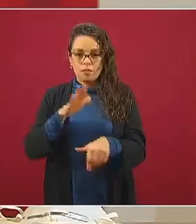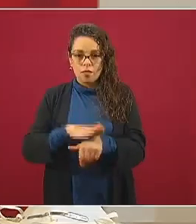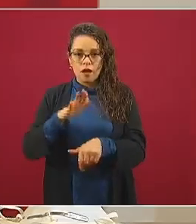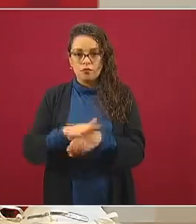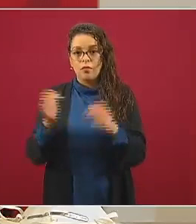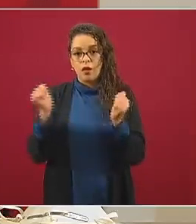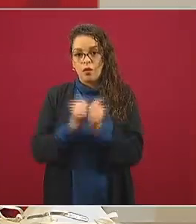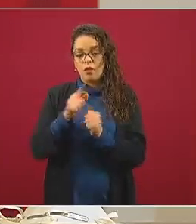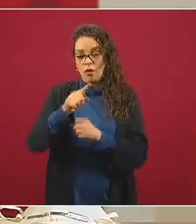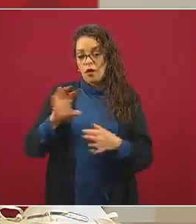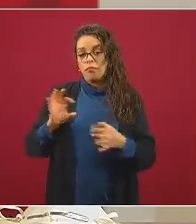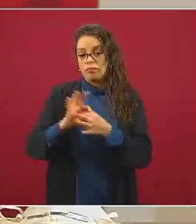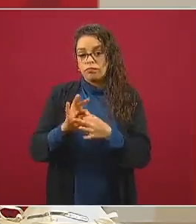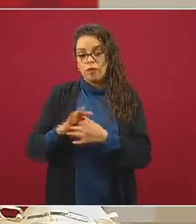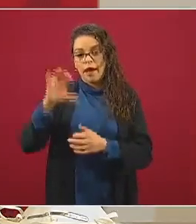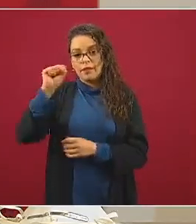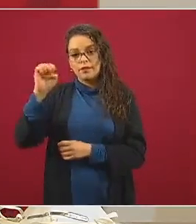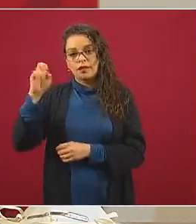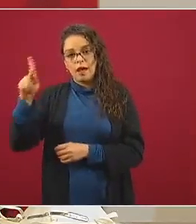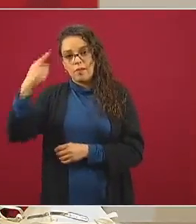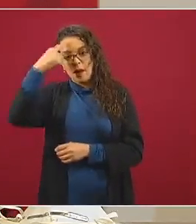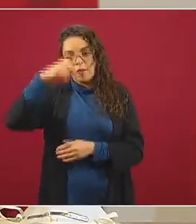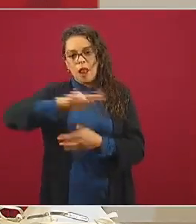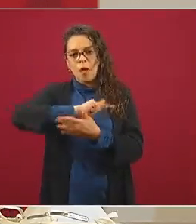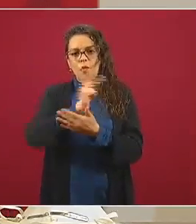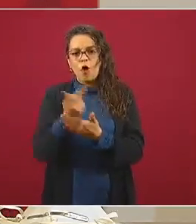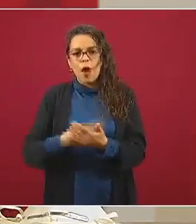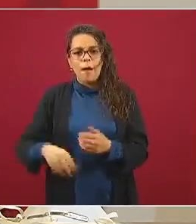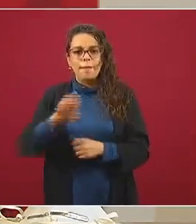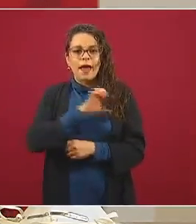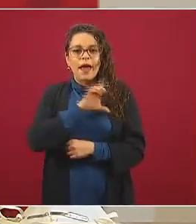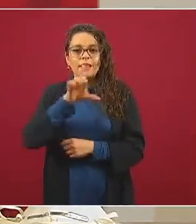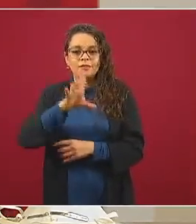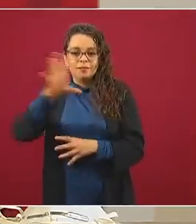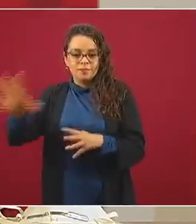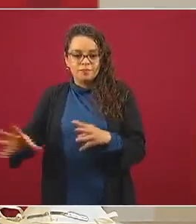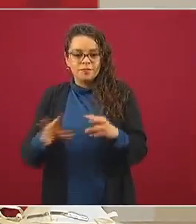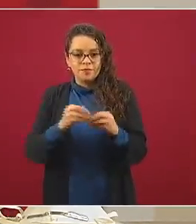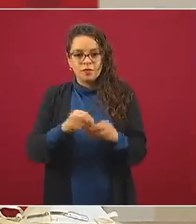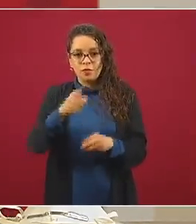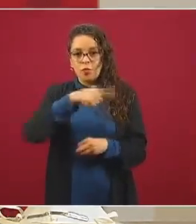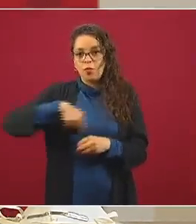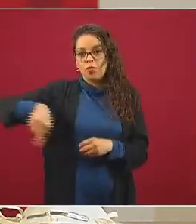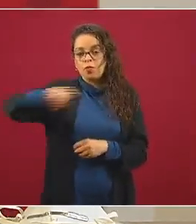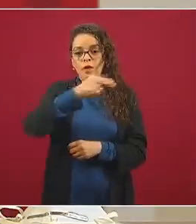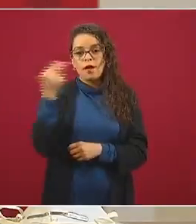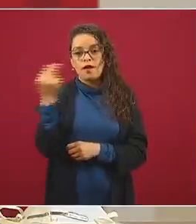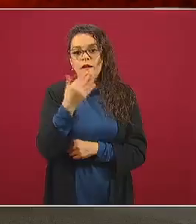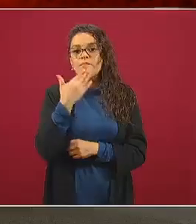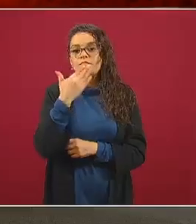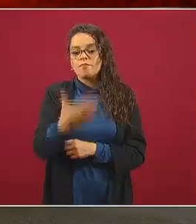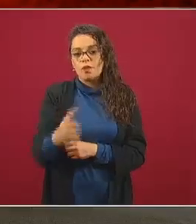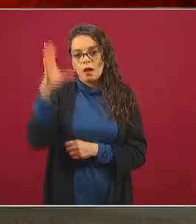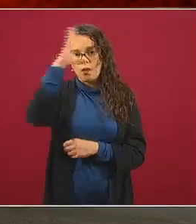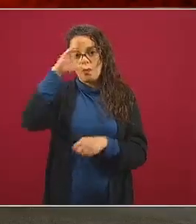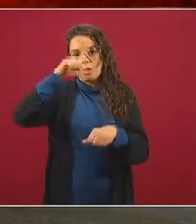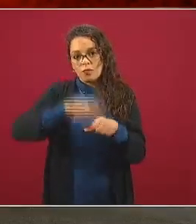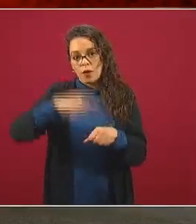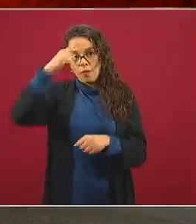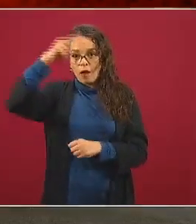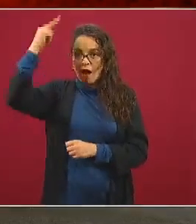Educación para que hagamos programas especiales que complementen la cultura en este viaje. Viajemos todos por nuestro